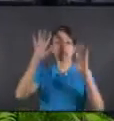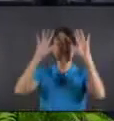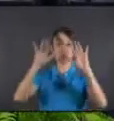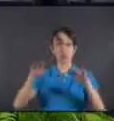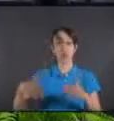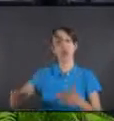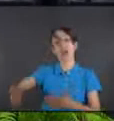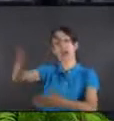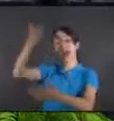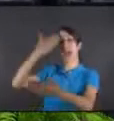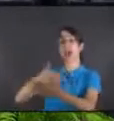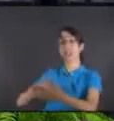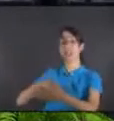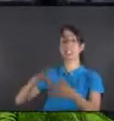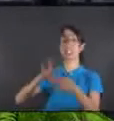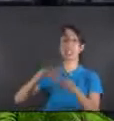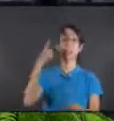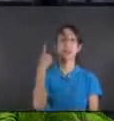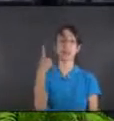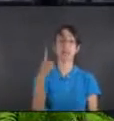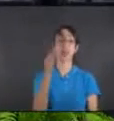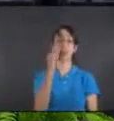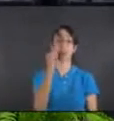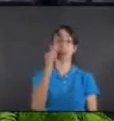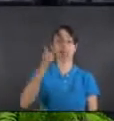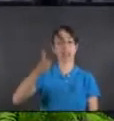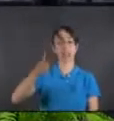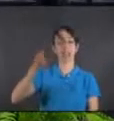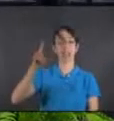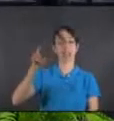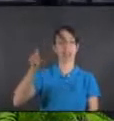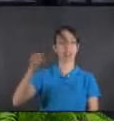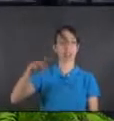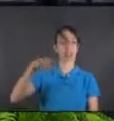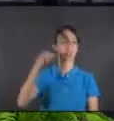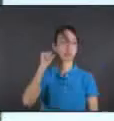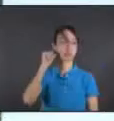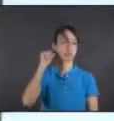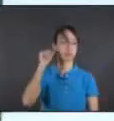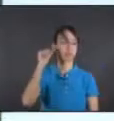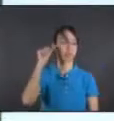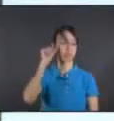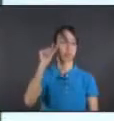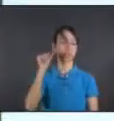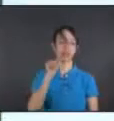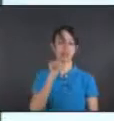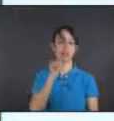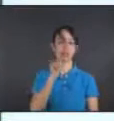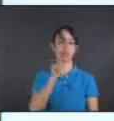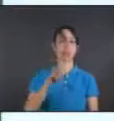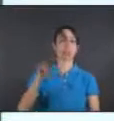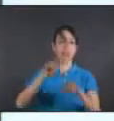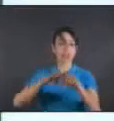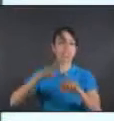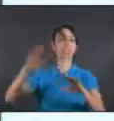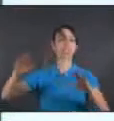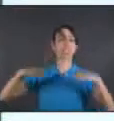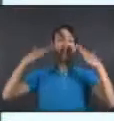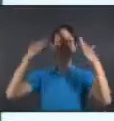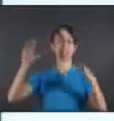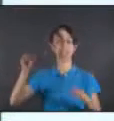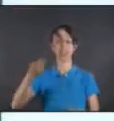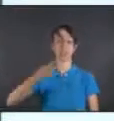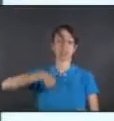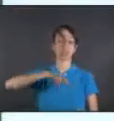desordenada y vacía. Debe haber habido no solamente una rebelión. La rebelión causó